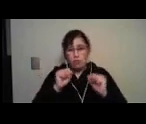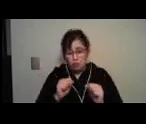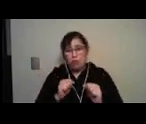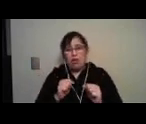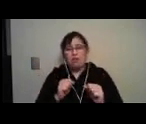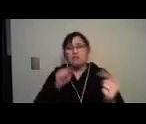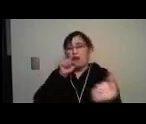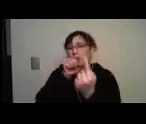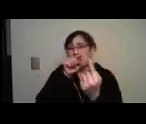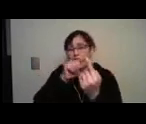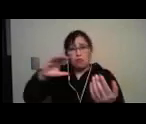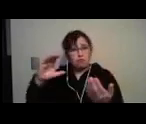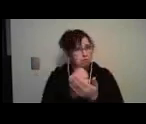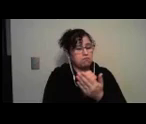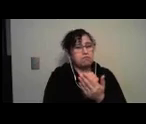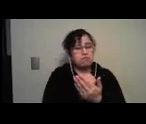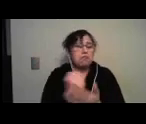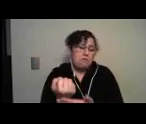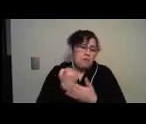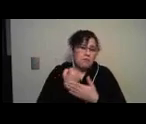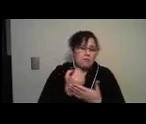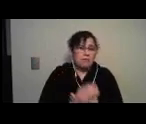uno se puede proponer, ¿ya?